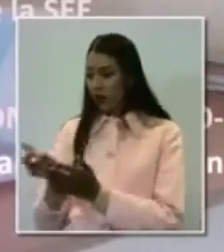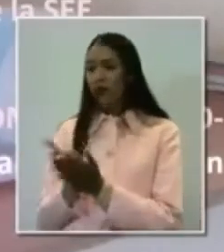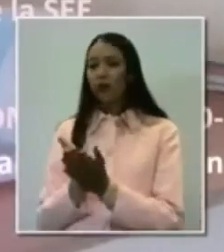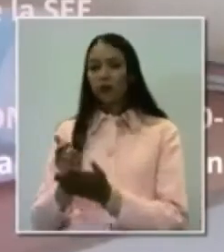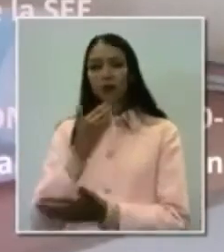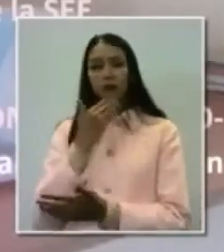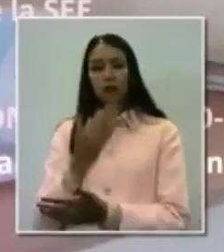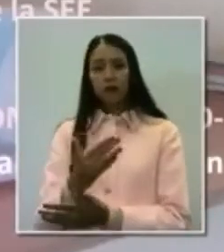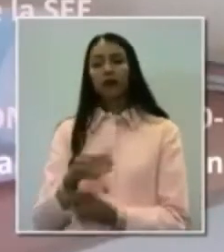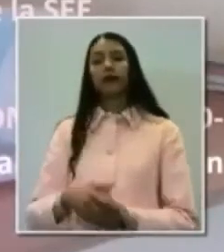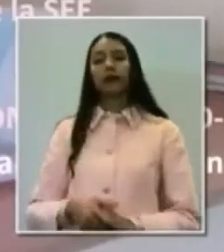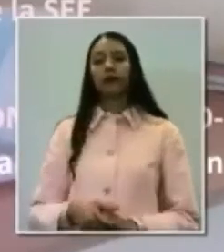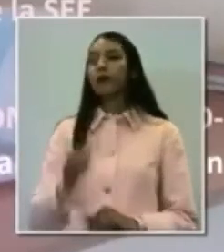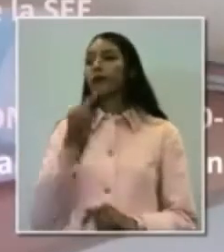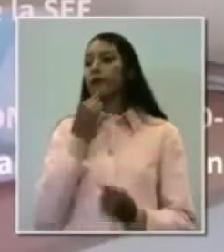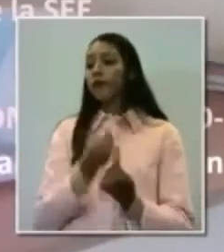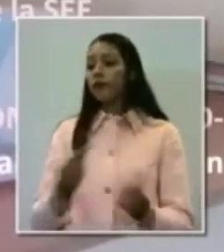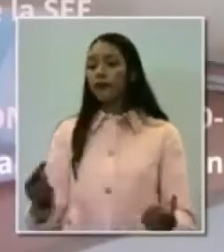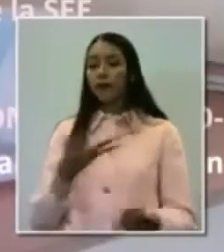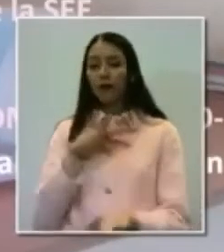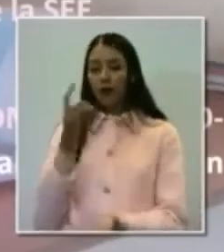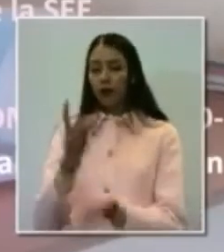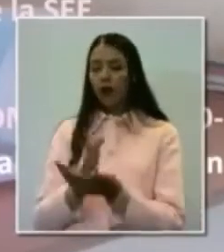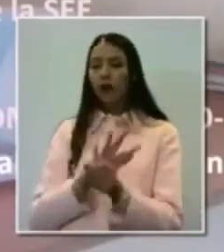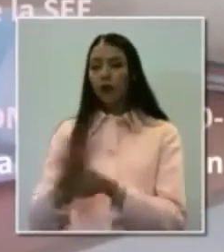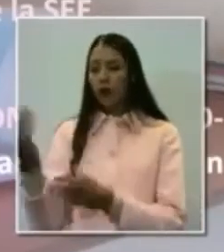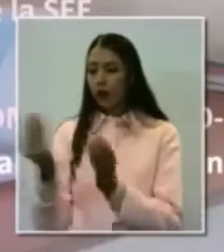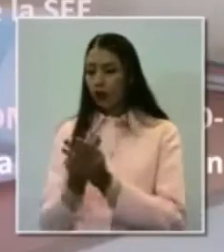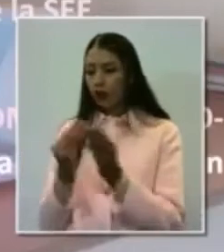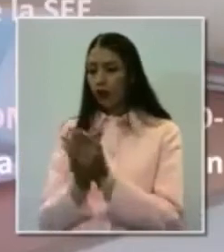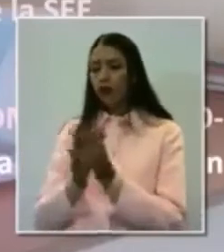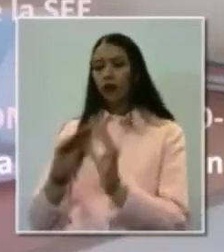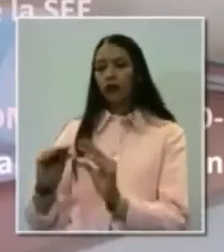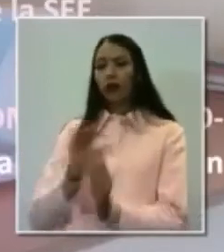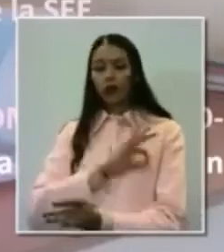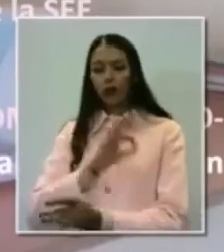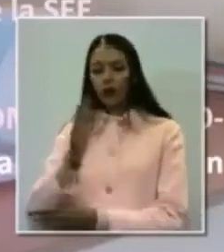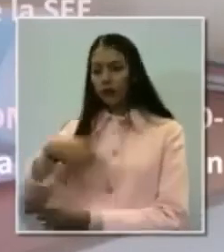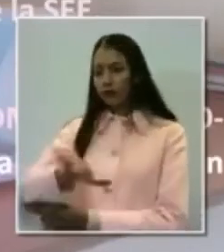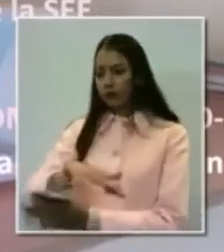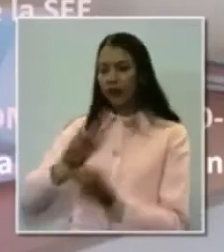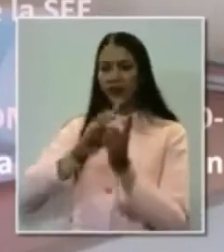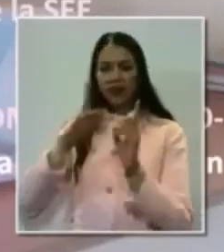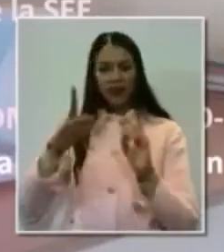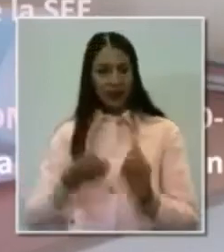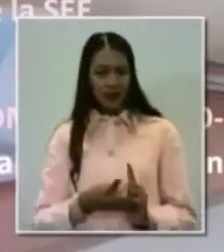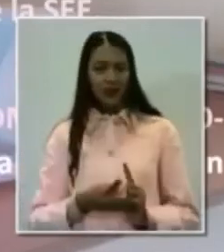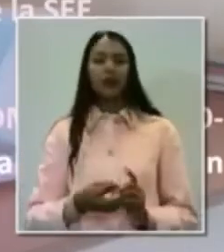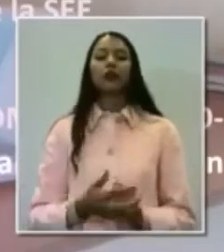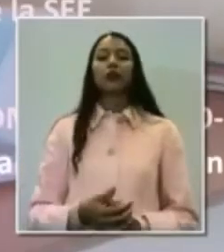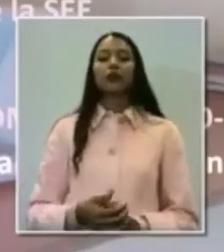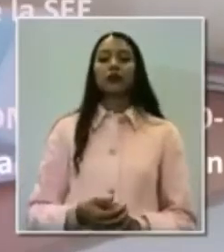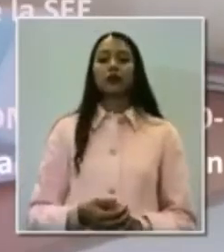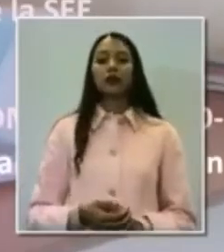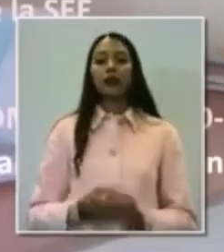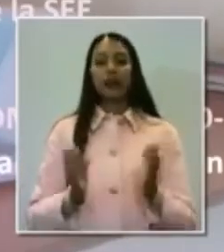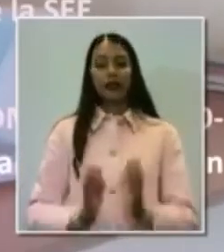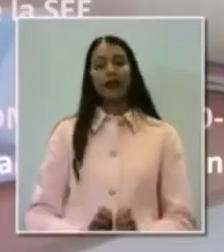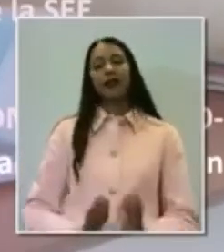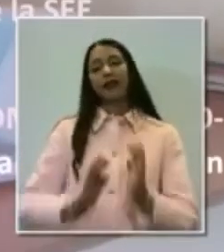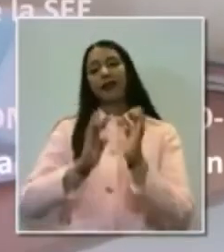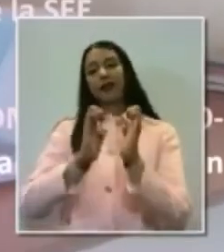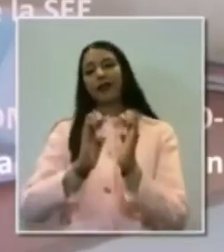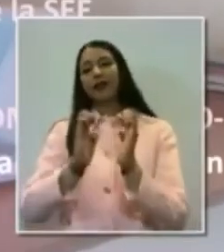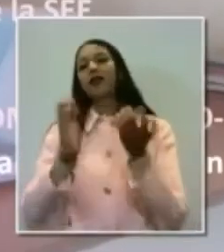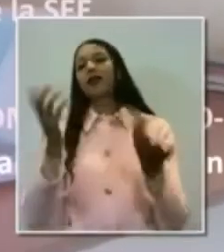de tal forma que los niños tengan no solamente las clases, sino que podamos buscar dignificar los